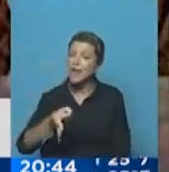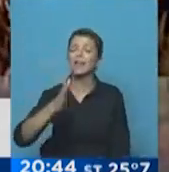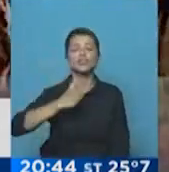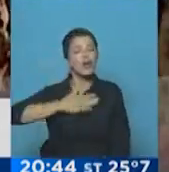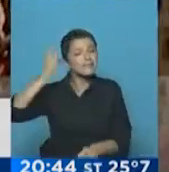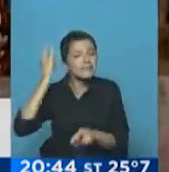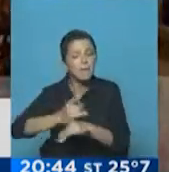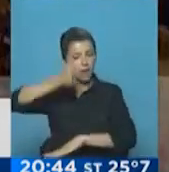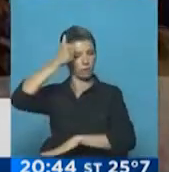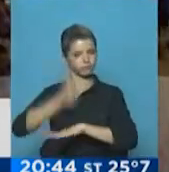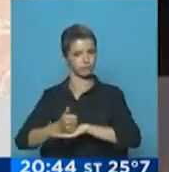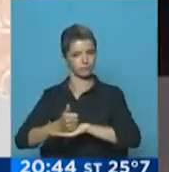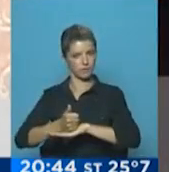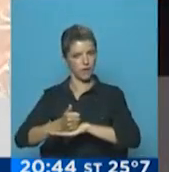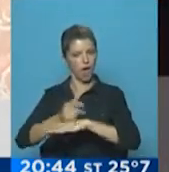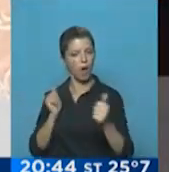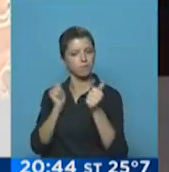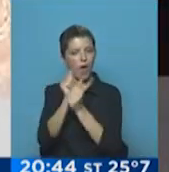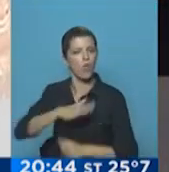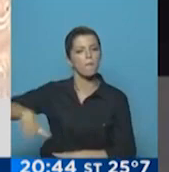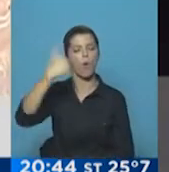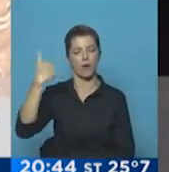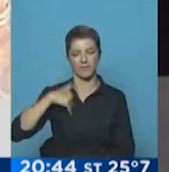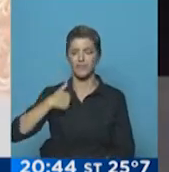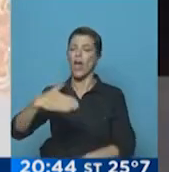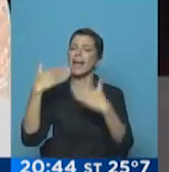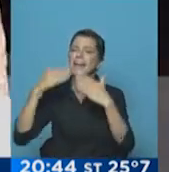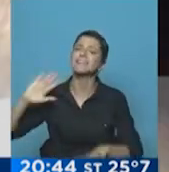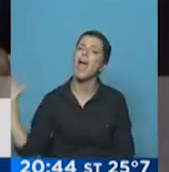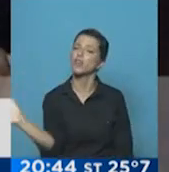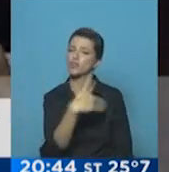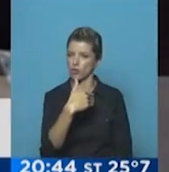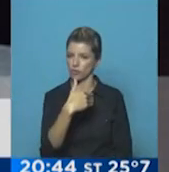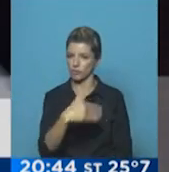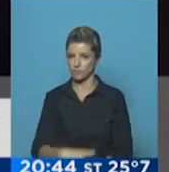siempre voy a estar junto a ustedes. Gracias a todos.